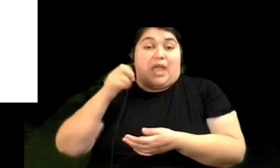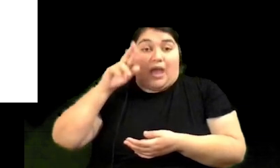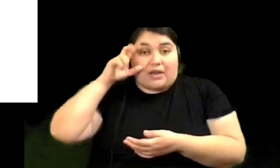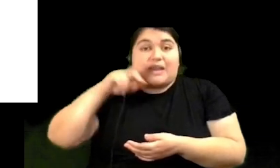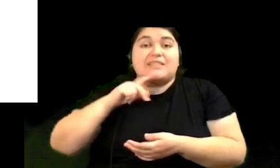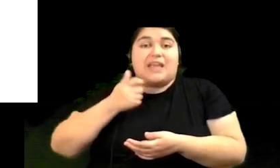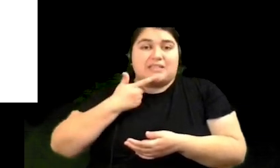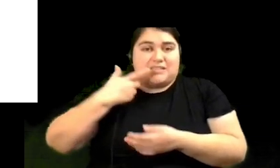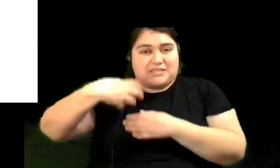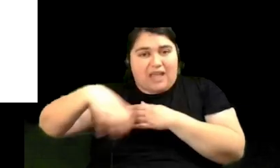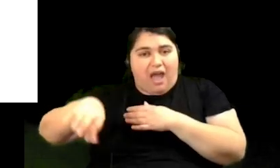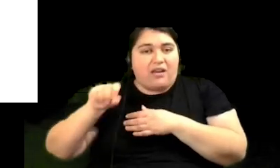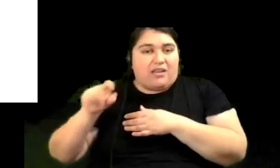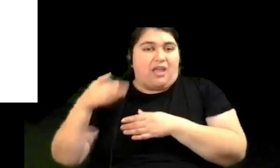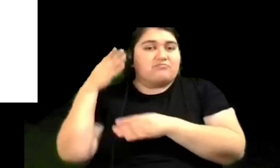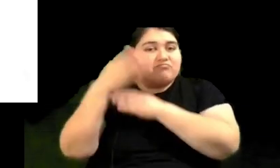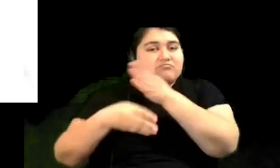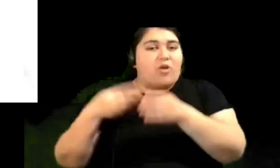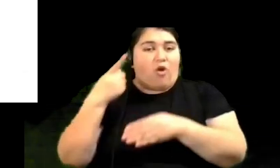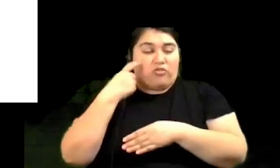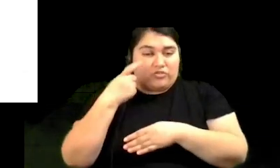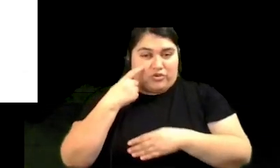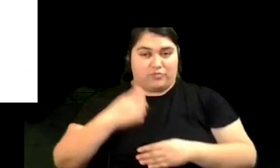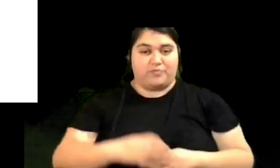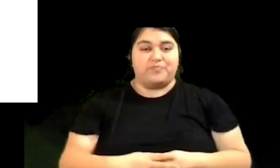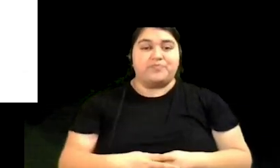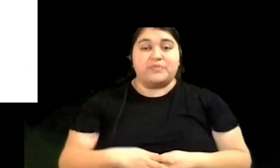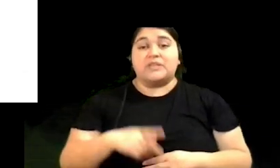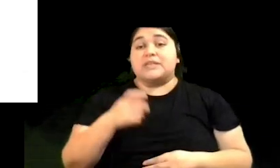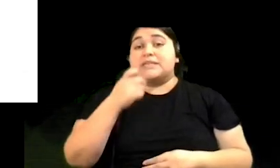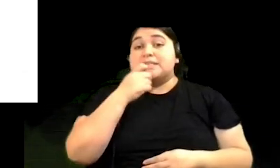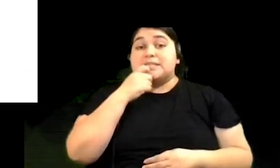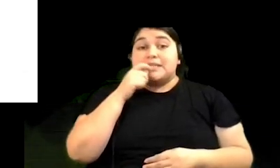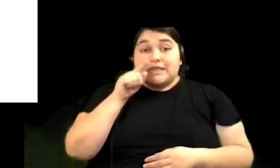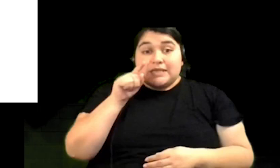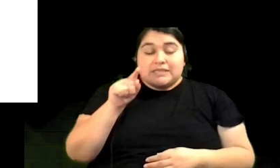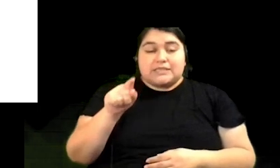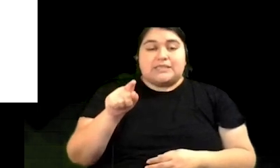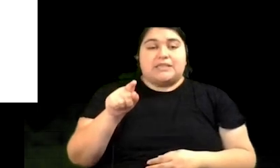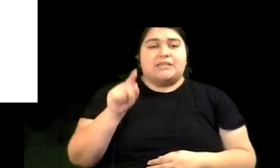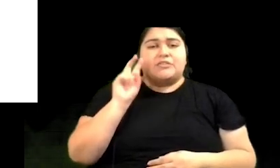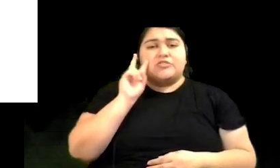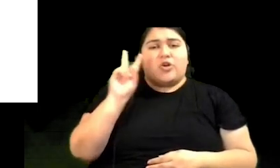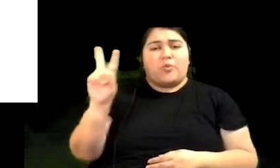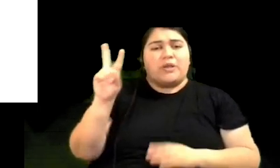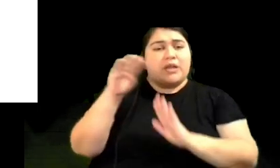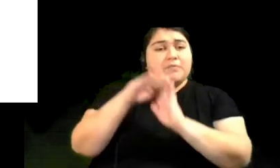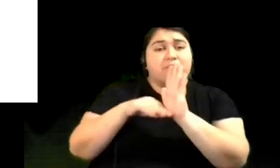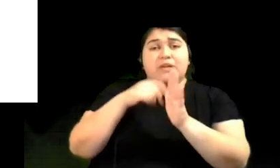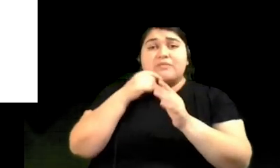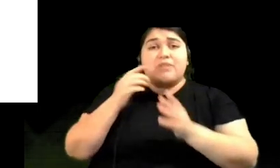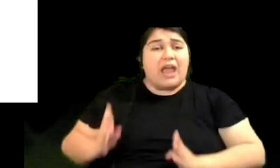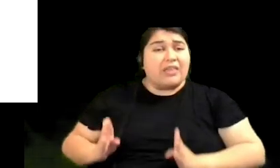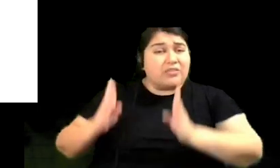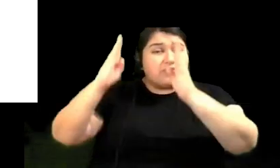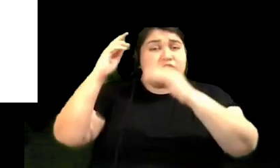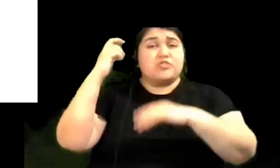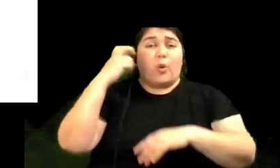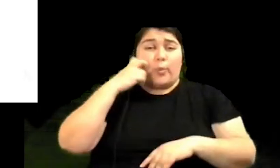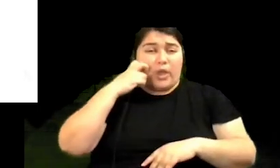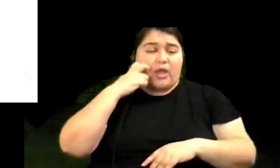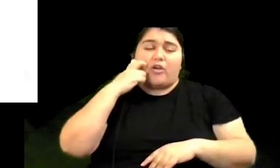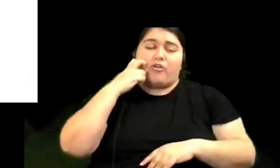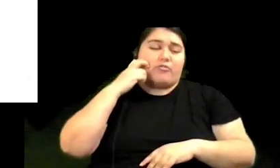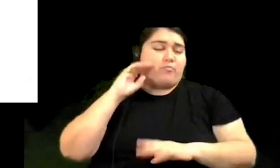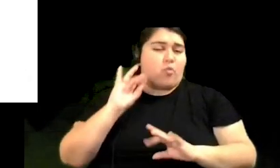Aires. Esto no se reglamentó. El problema que yo veía en esto era que si eran edificios viejos era muy difícil. ¿Por